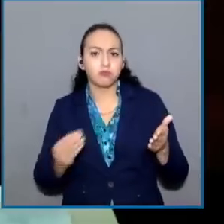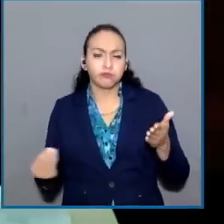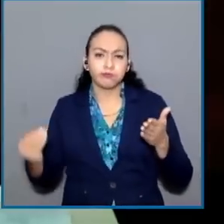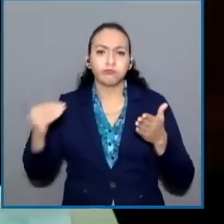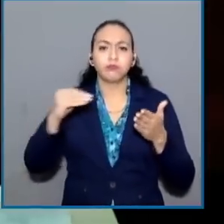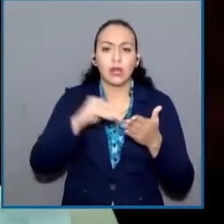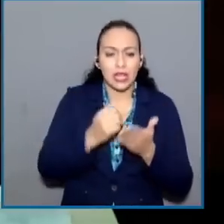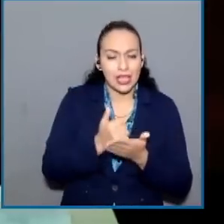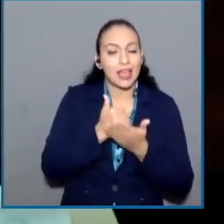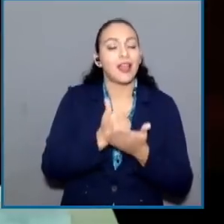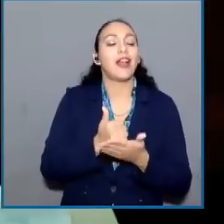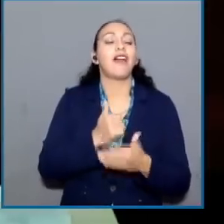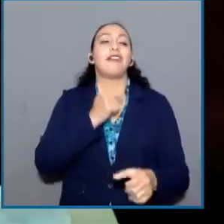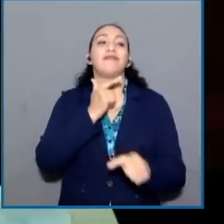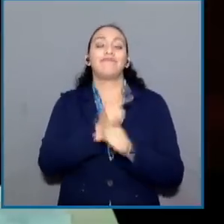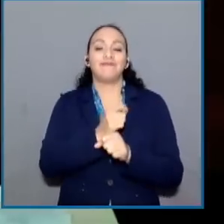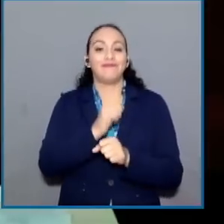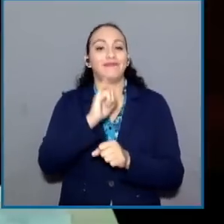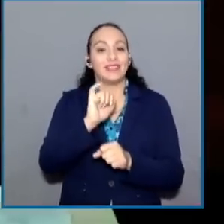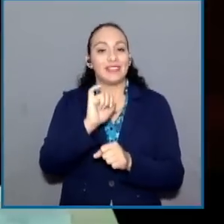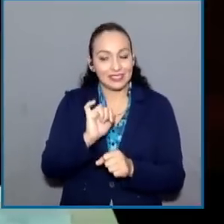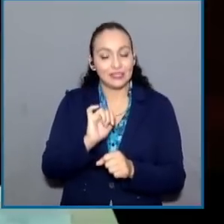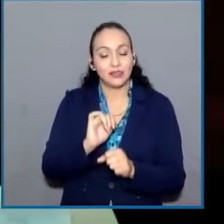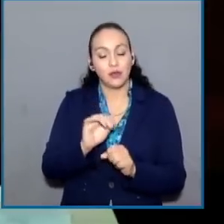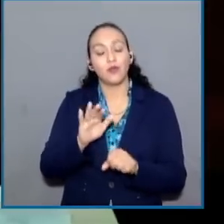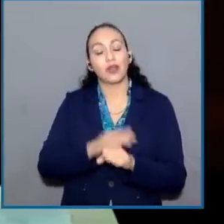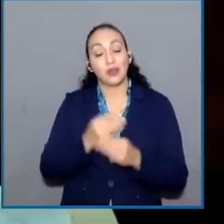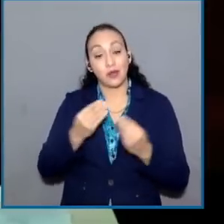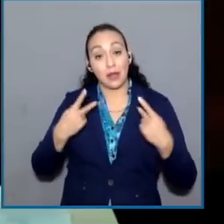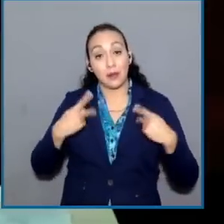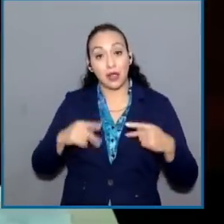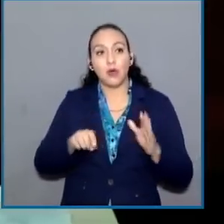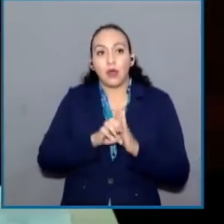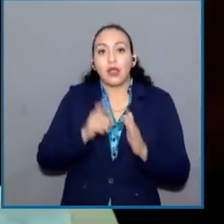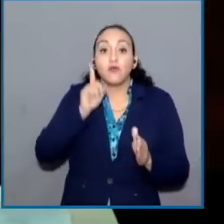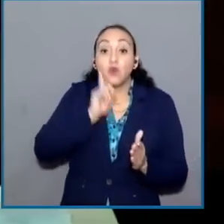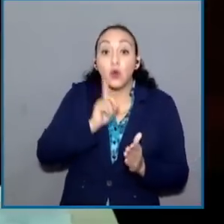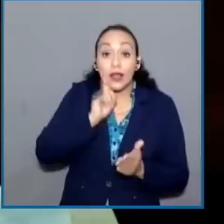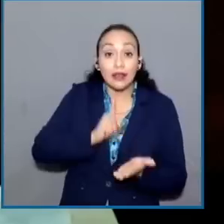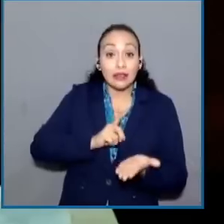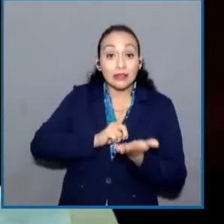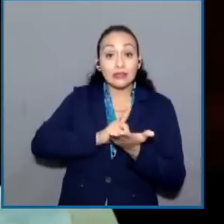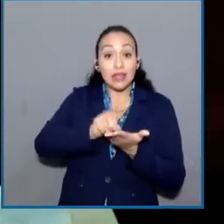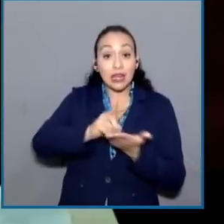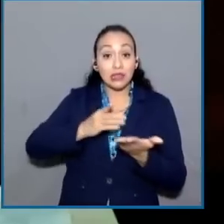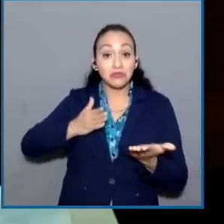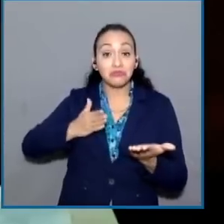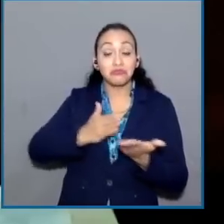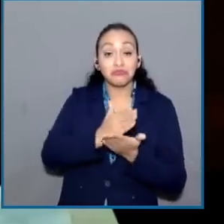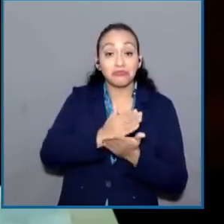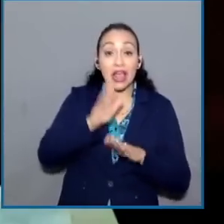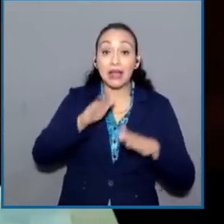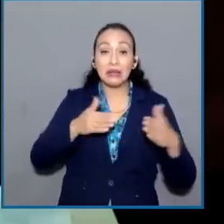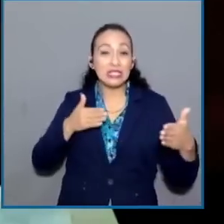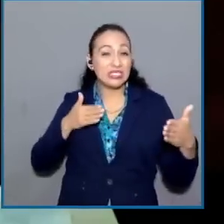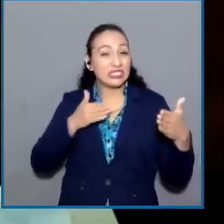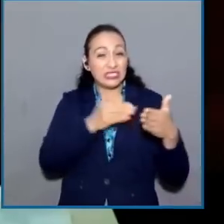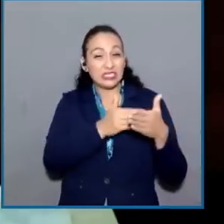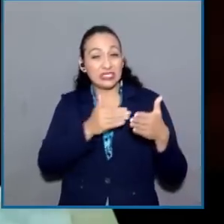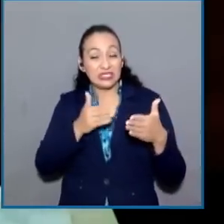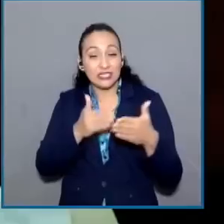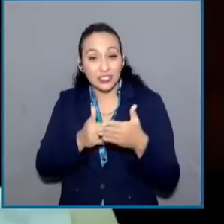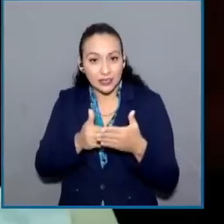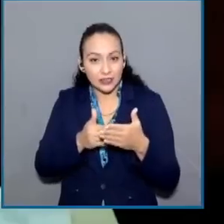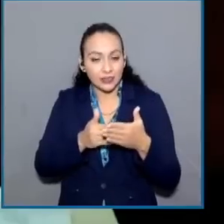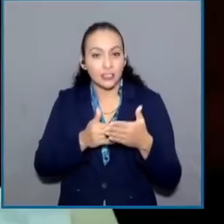de disminución de los derechos de la mujer, o que impiden o que no se han considerado como propios